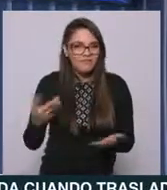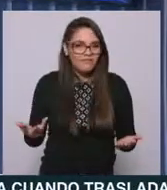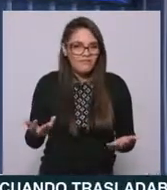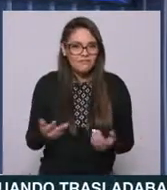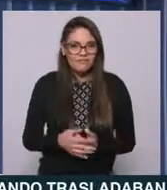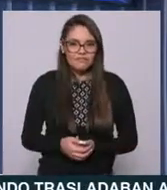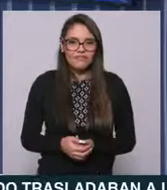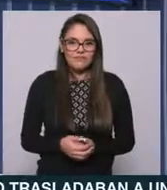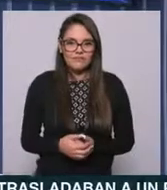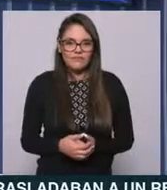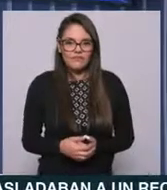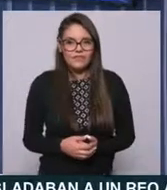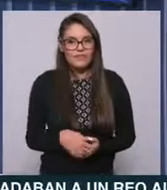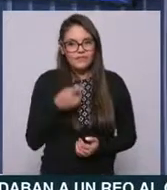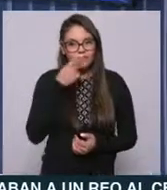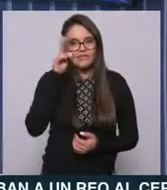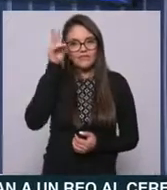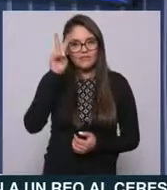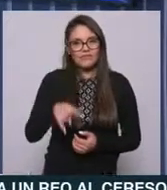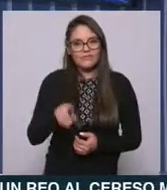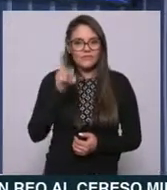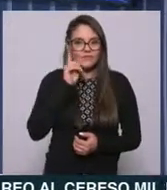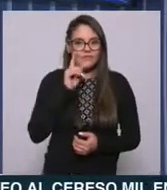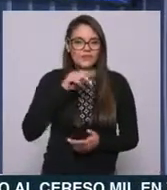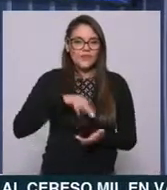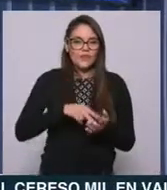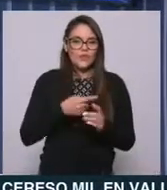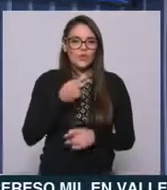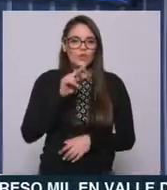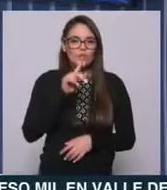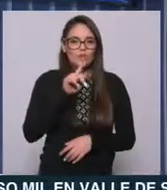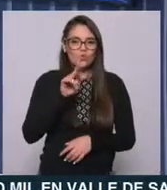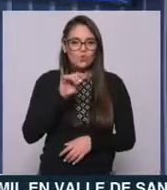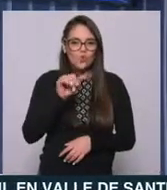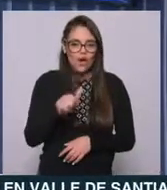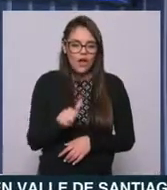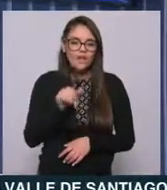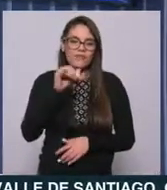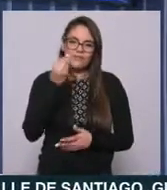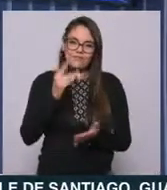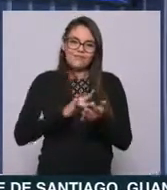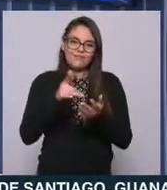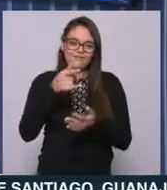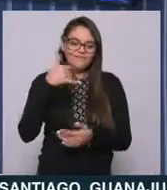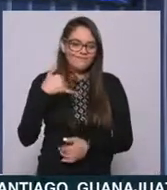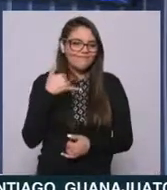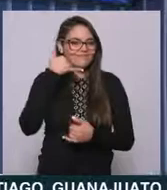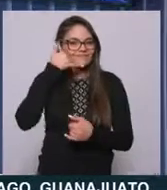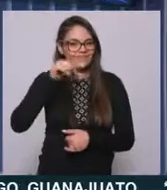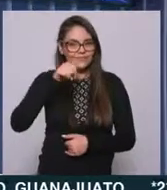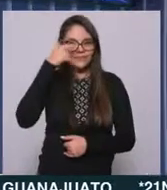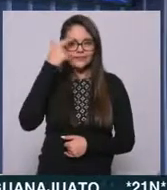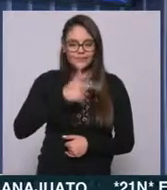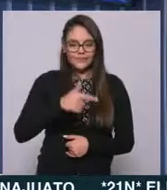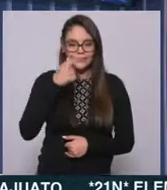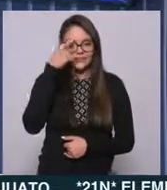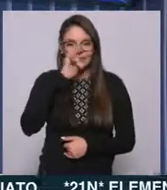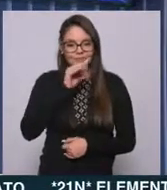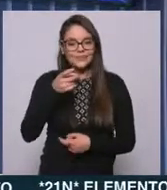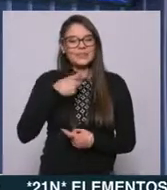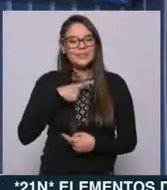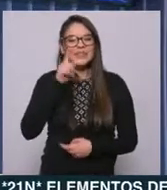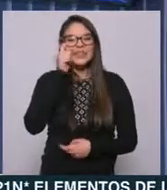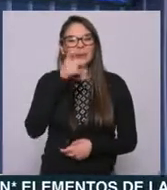sísmica. Así es, arquitecta Ursúa Venegas, pues le agradecemos enormemente que nos haya respondido la llamada esta noche y que nos haya dado a conocer